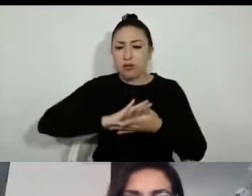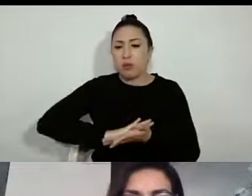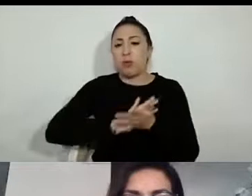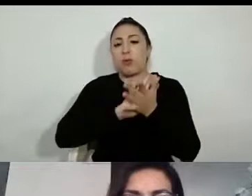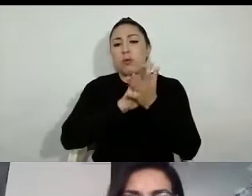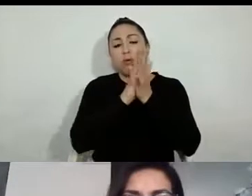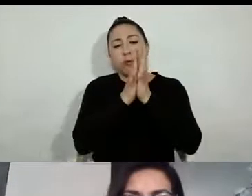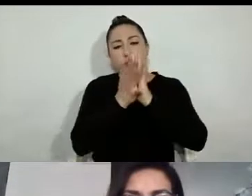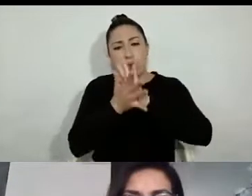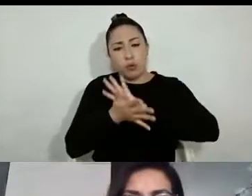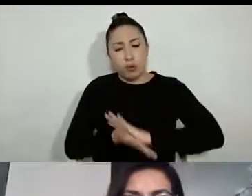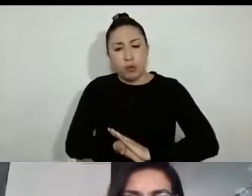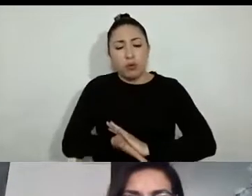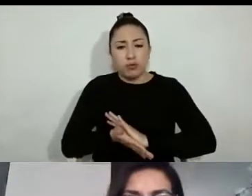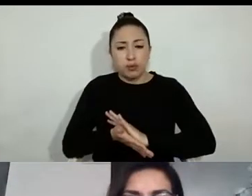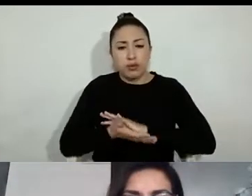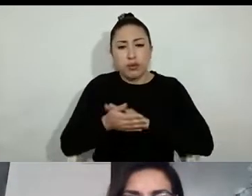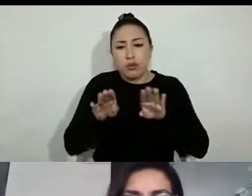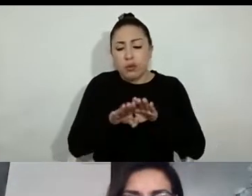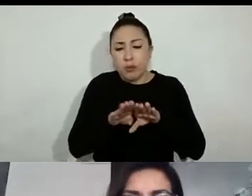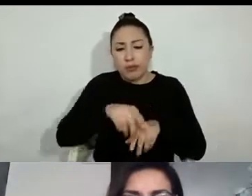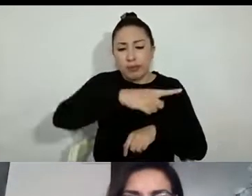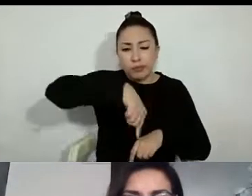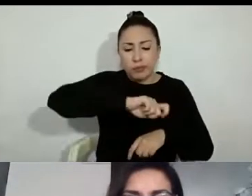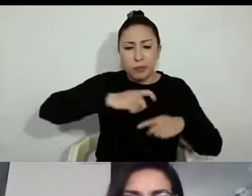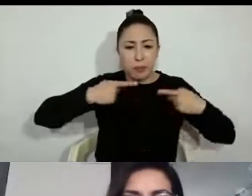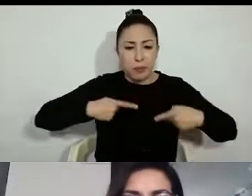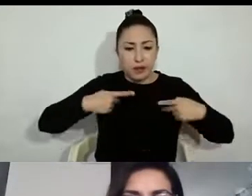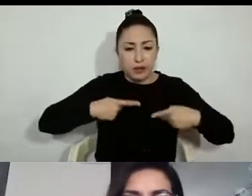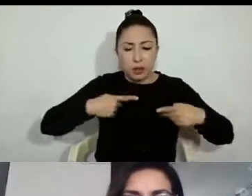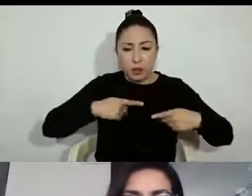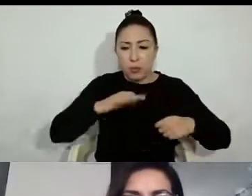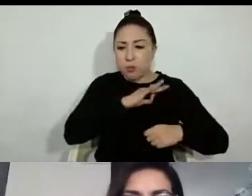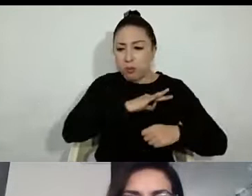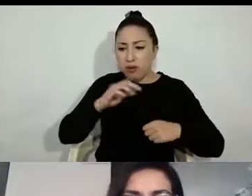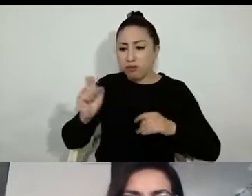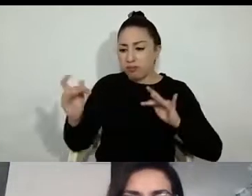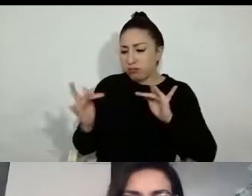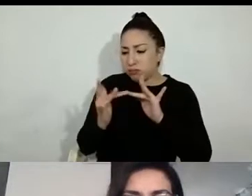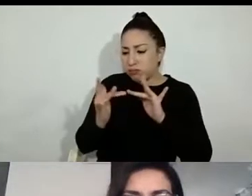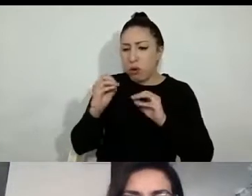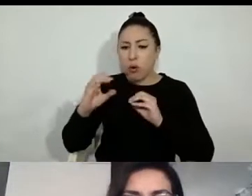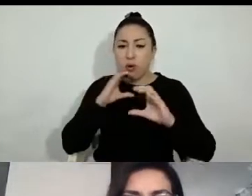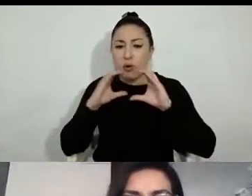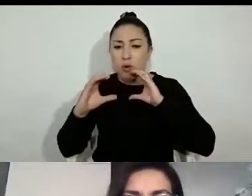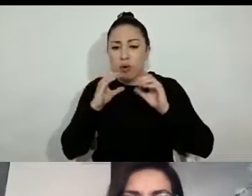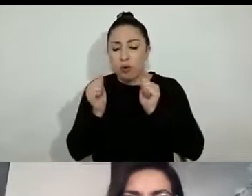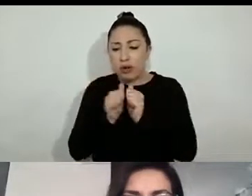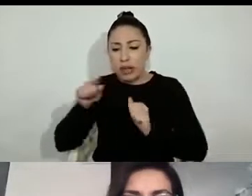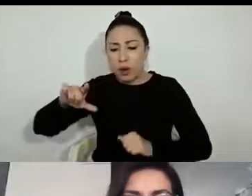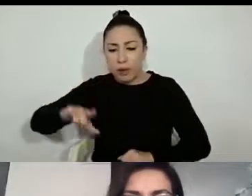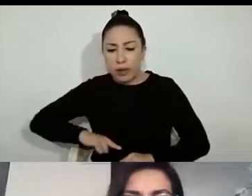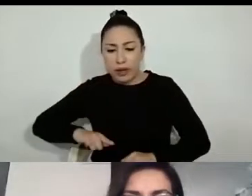el vínculo de la relación entre la ciudadanía y el aparato de gobierno.